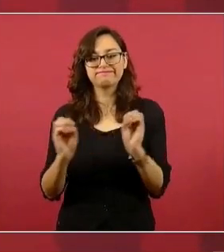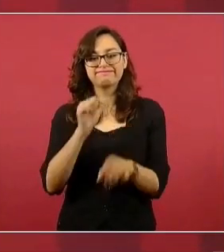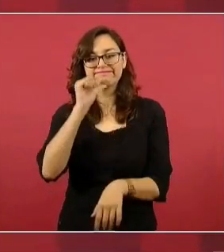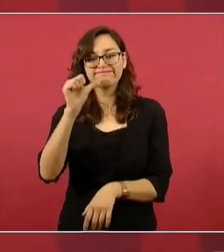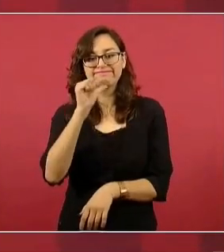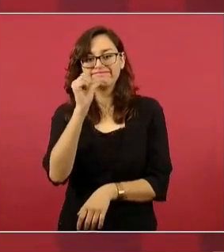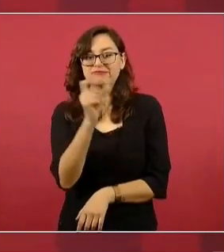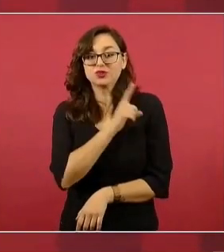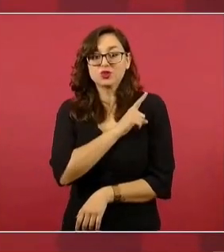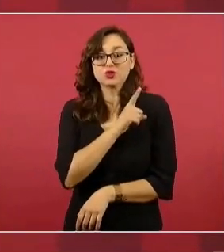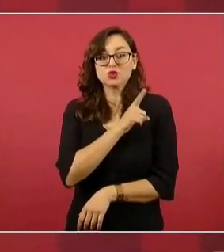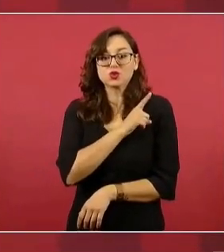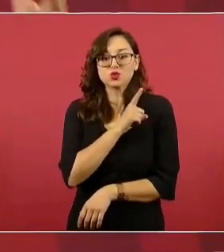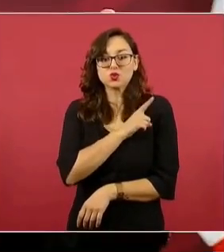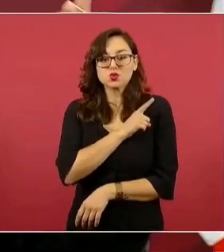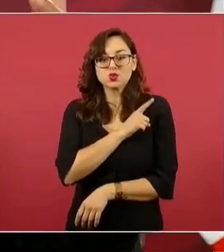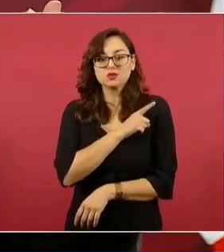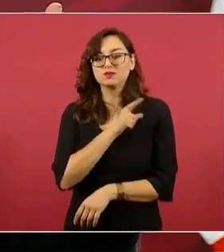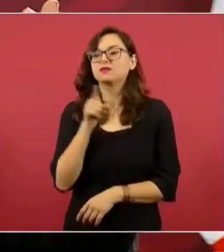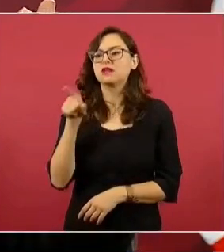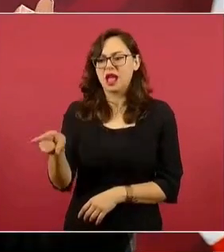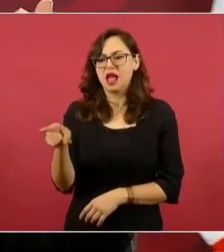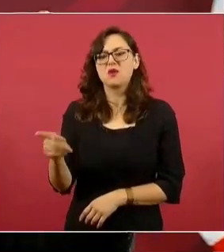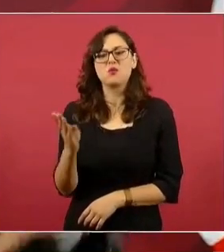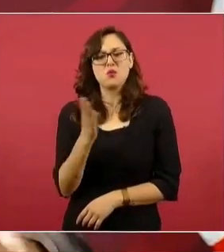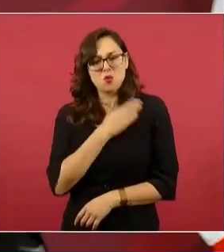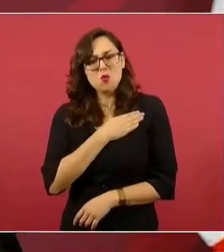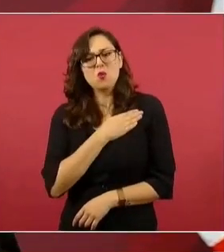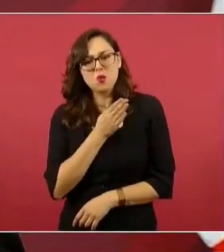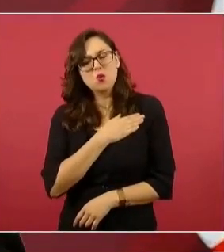y pensaba que solo bastaba con la libertad,